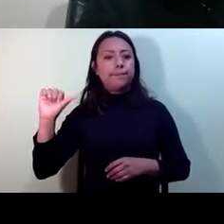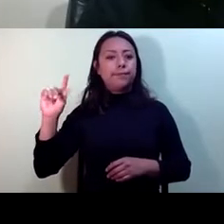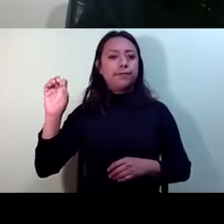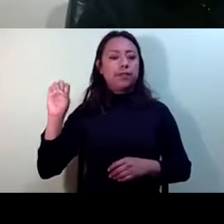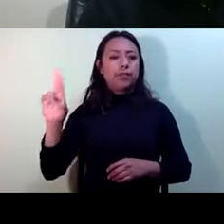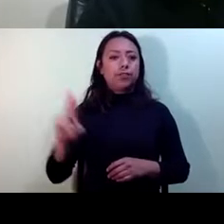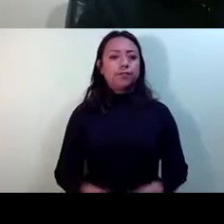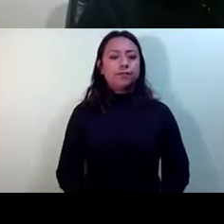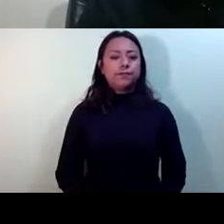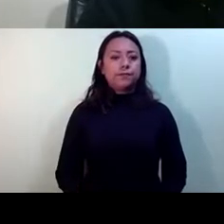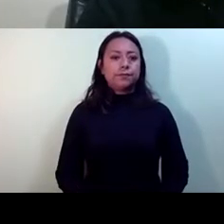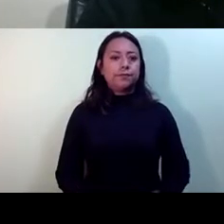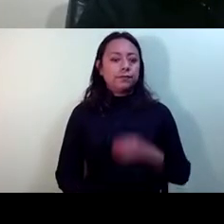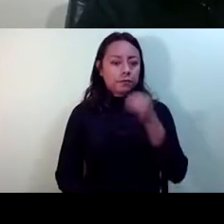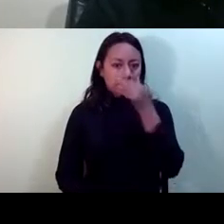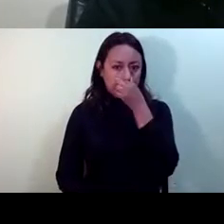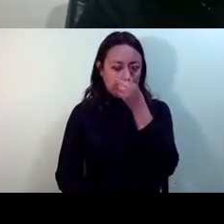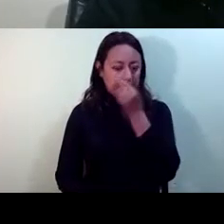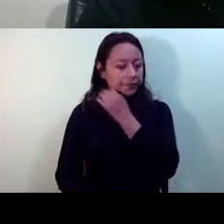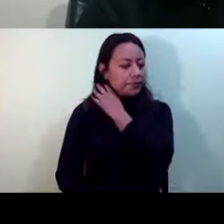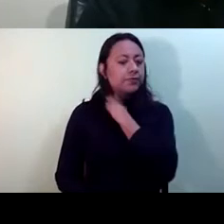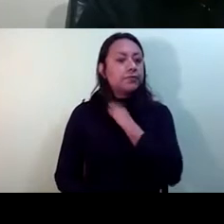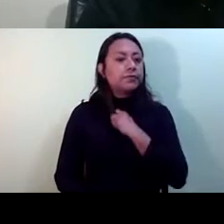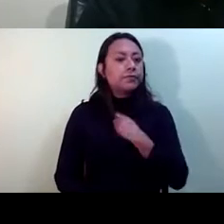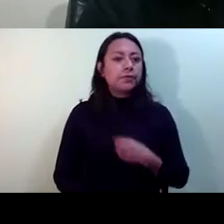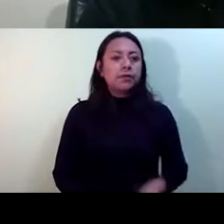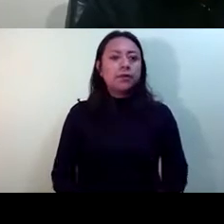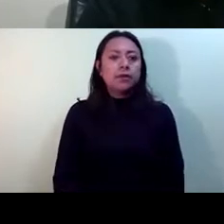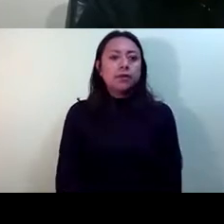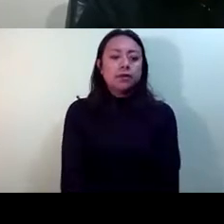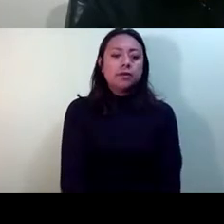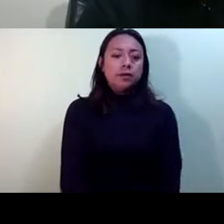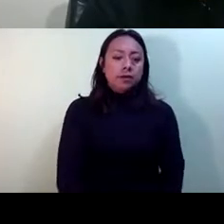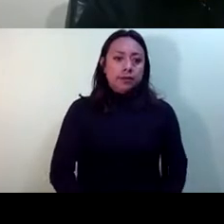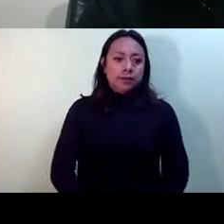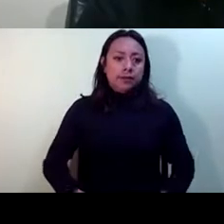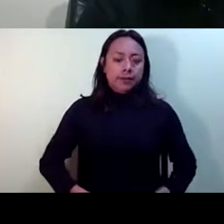Ok. Está bien, entonces son...